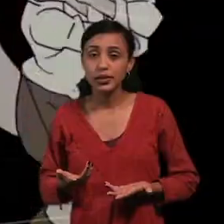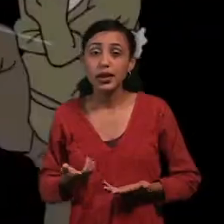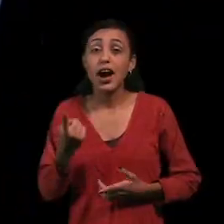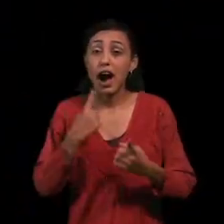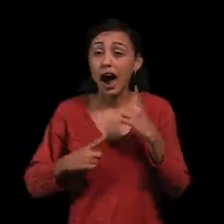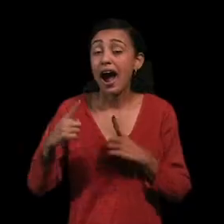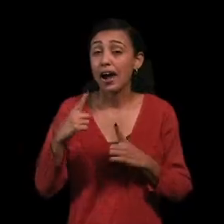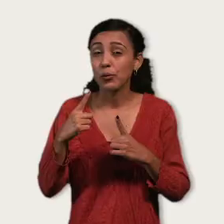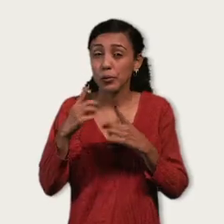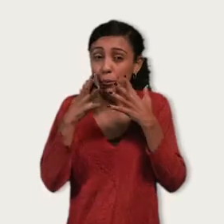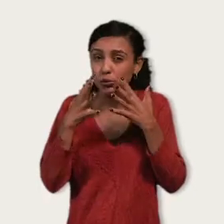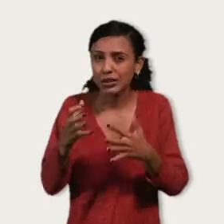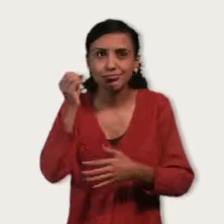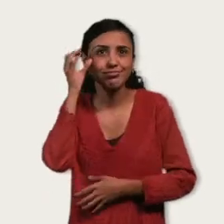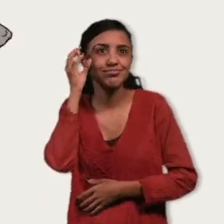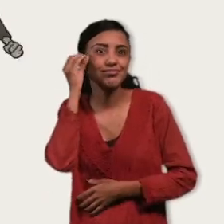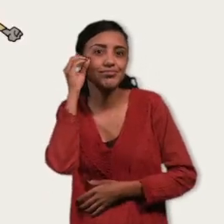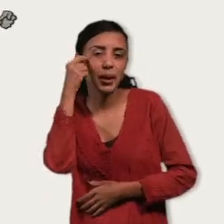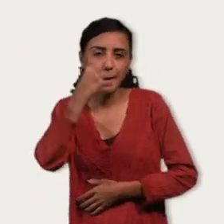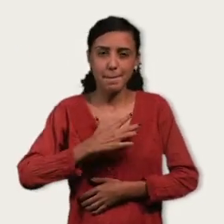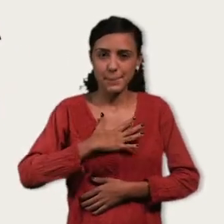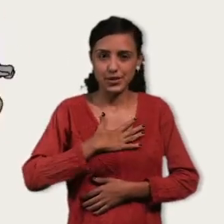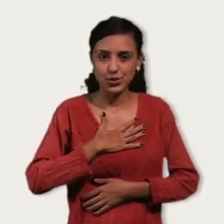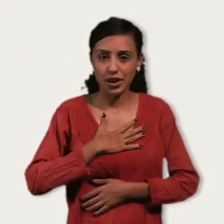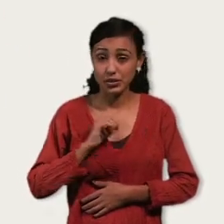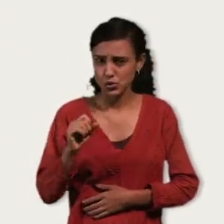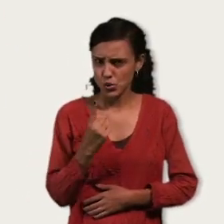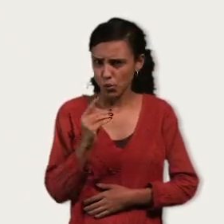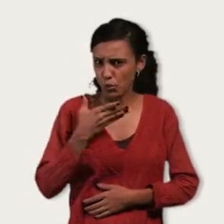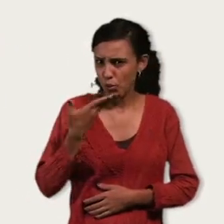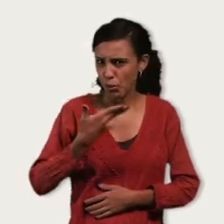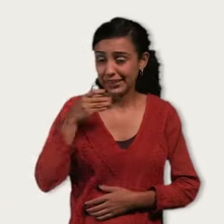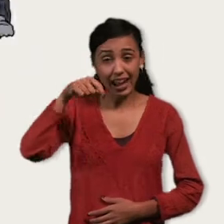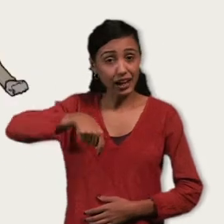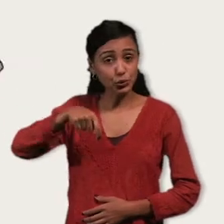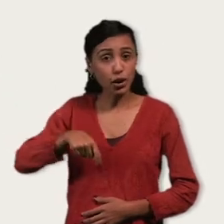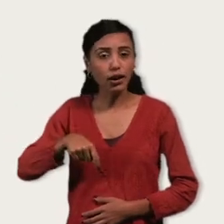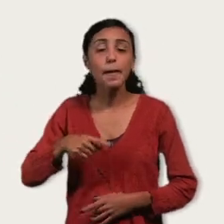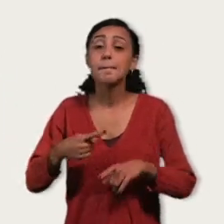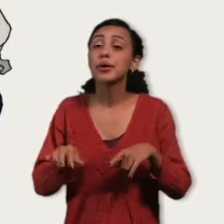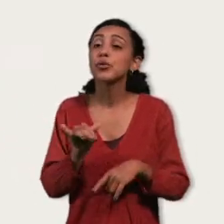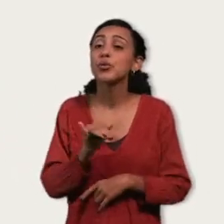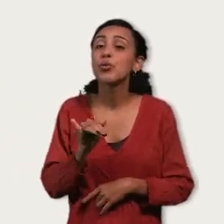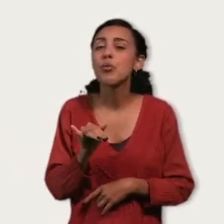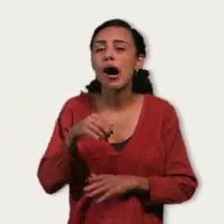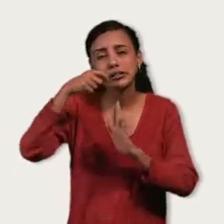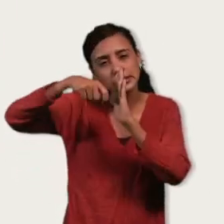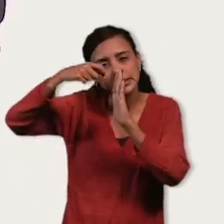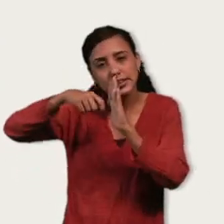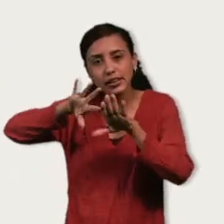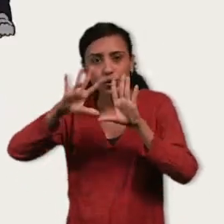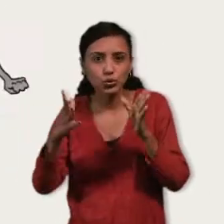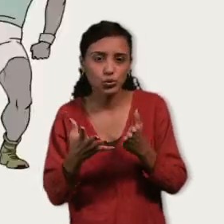vetas más innovadoras, creativas y personales, no solo del documentalismo actual, sino de la cinematografía en